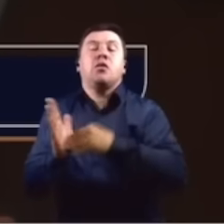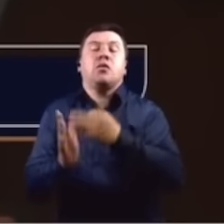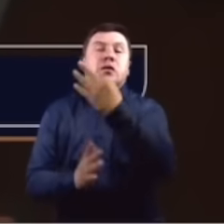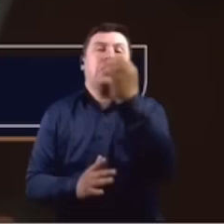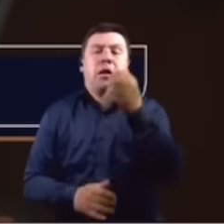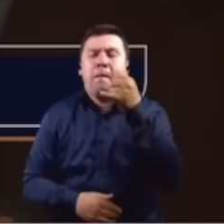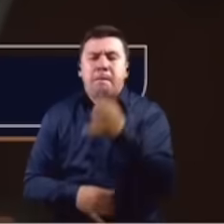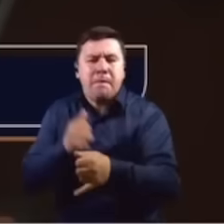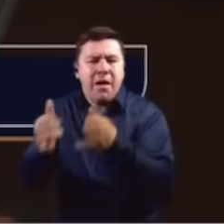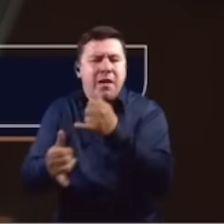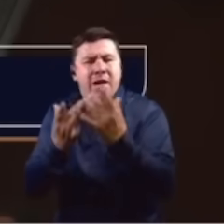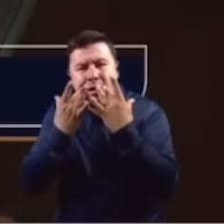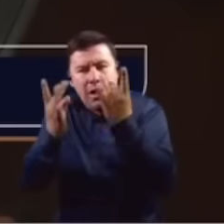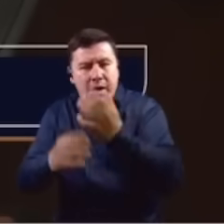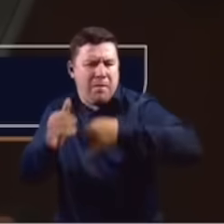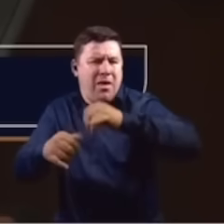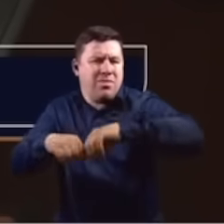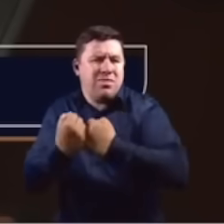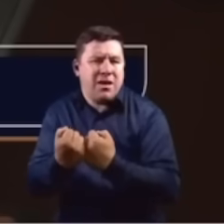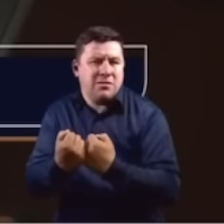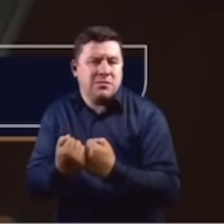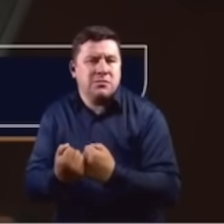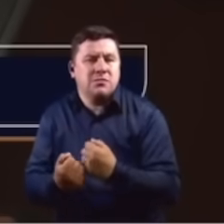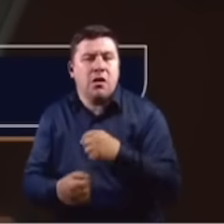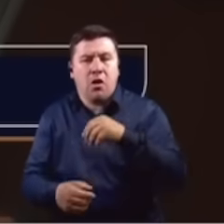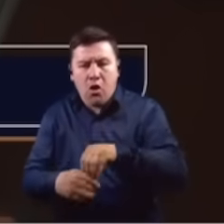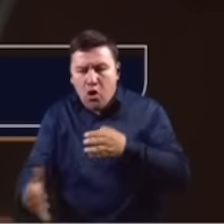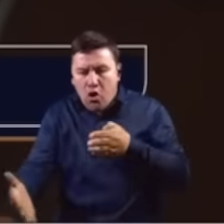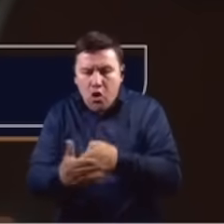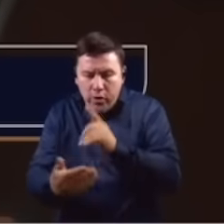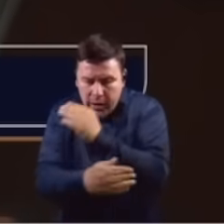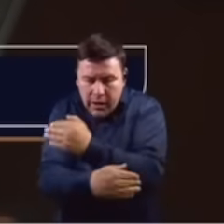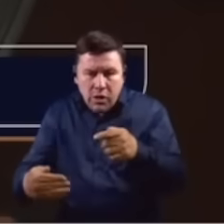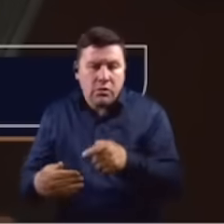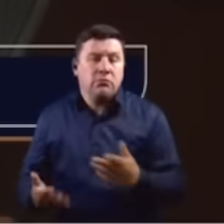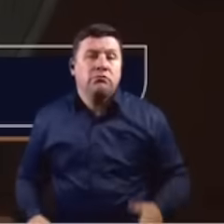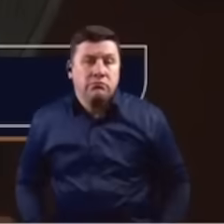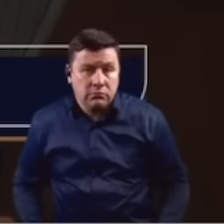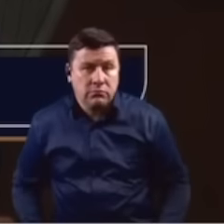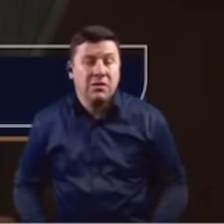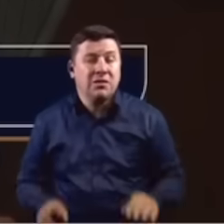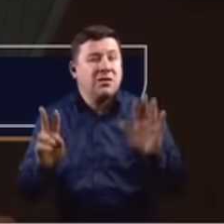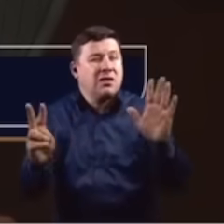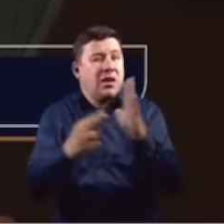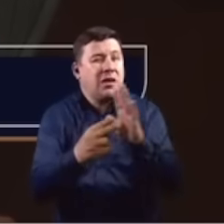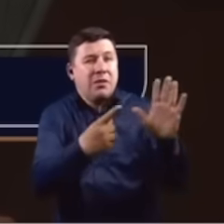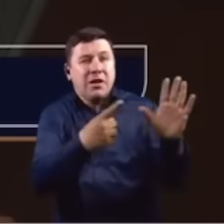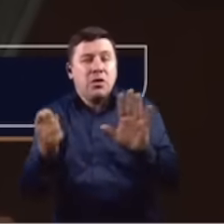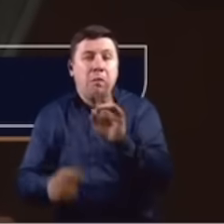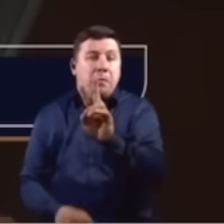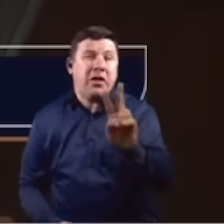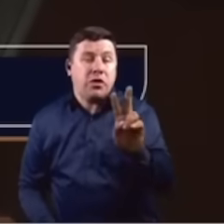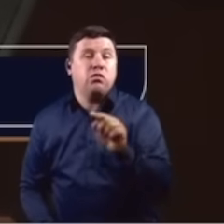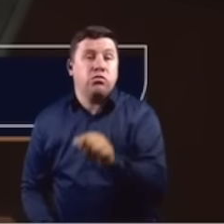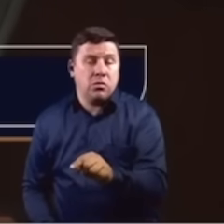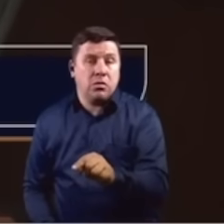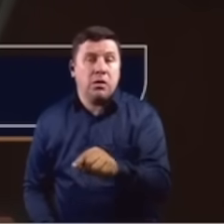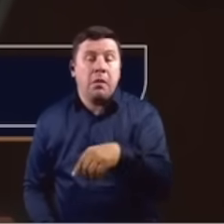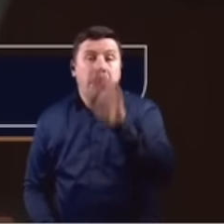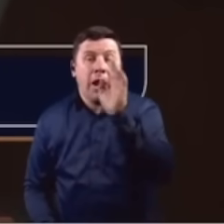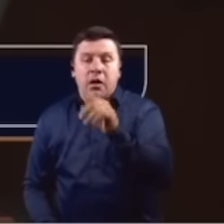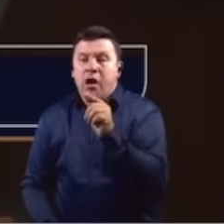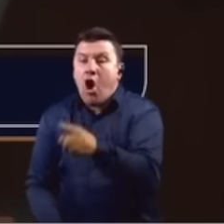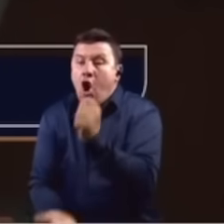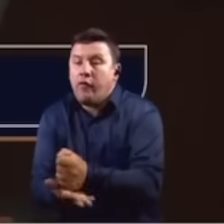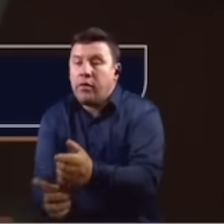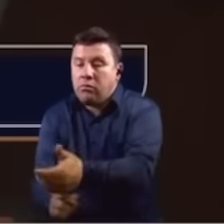24.300 violaciones graves de derechos humanos cometidas en contra de menores. Y de esas 7.622, fueron niños